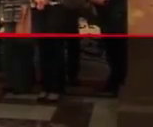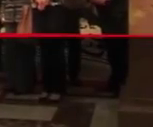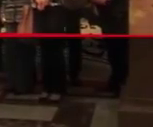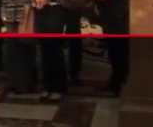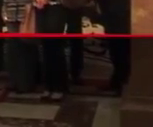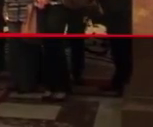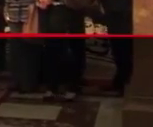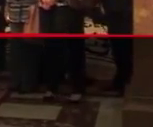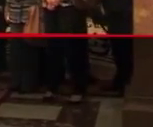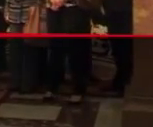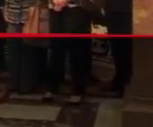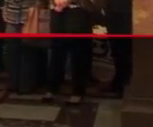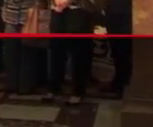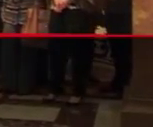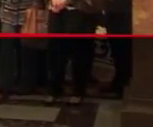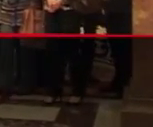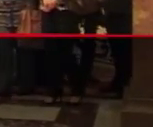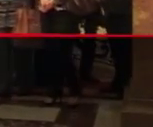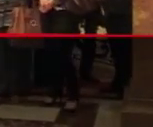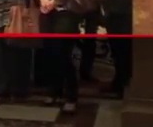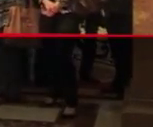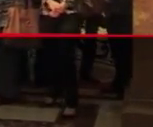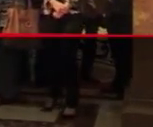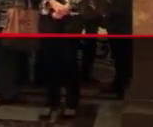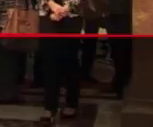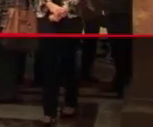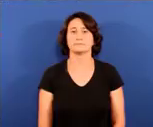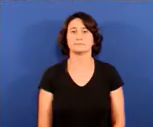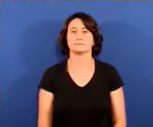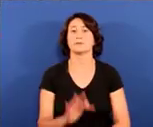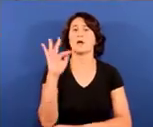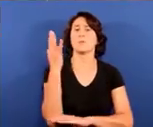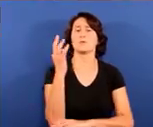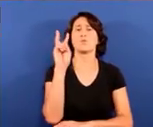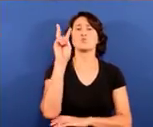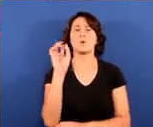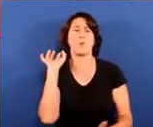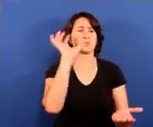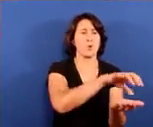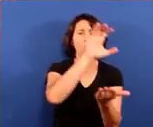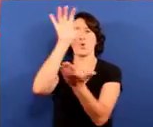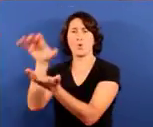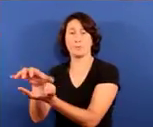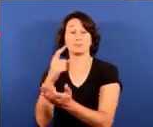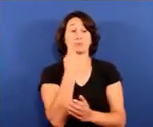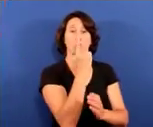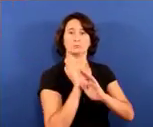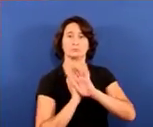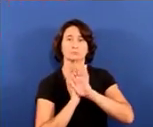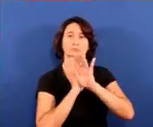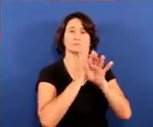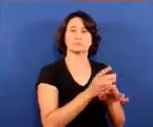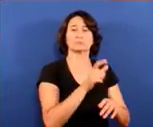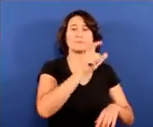El Banco Mundial ha enviado a Vizcaya una delegación para conocer al detalle el proyecto Bizkaitik, una iniciativa de la Diputación Foral de Vizcaya